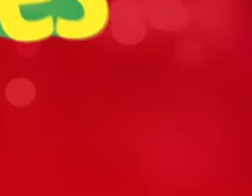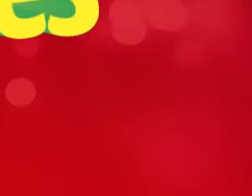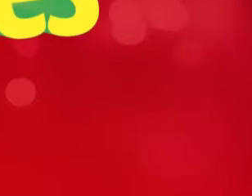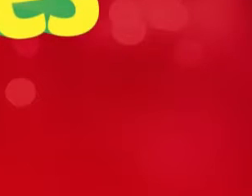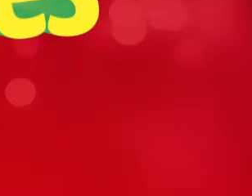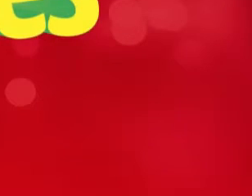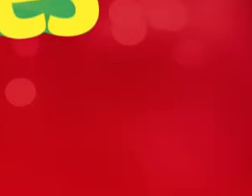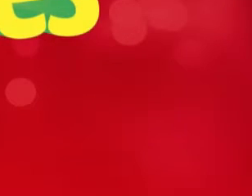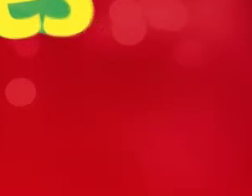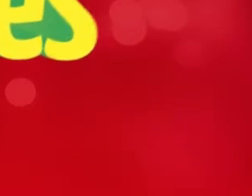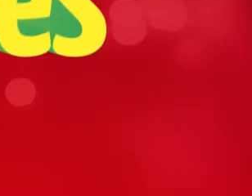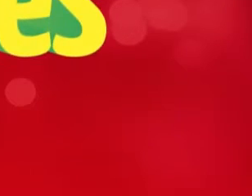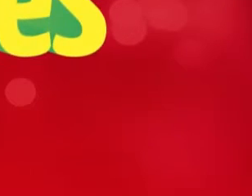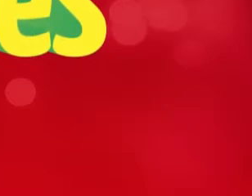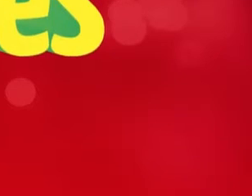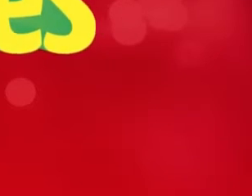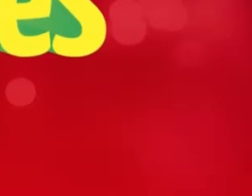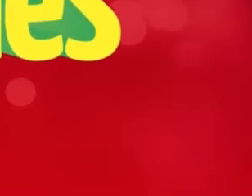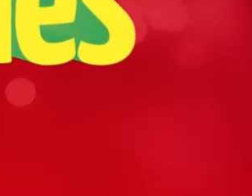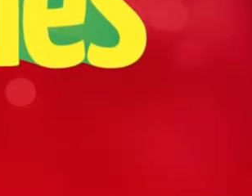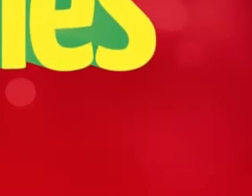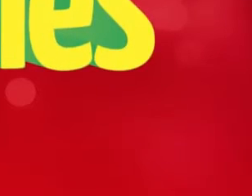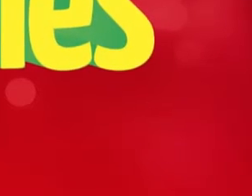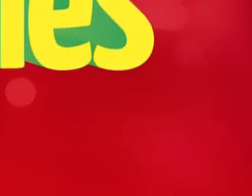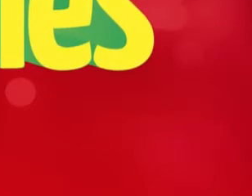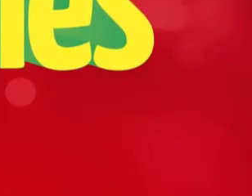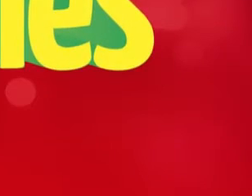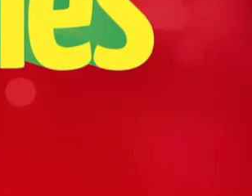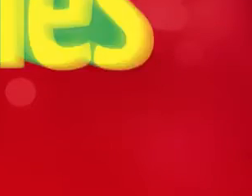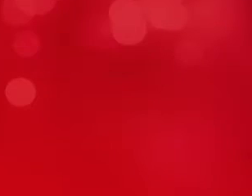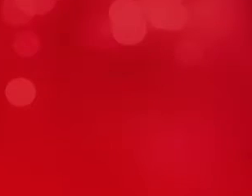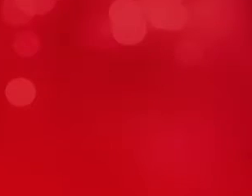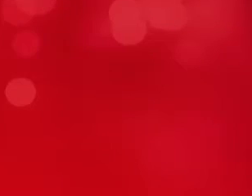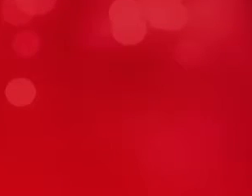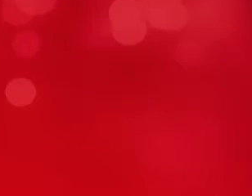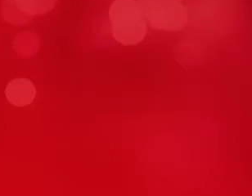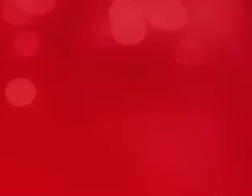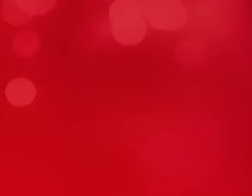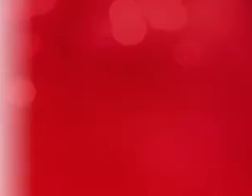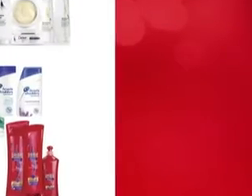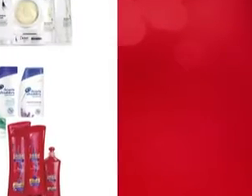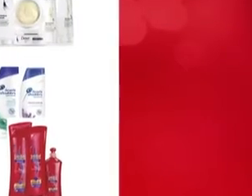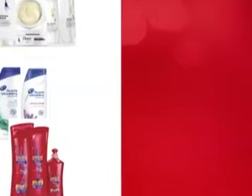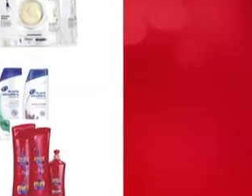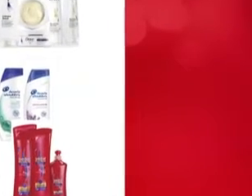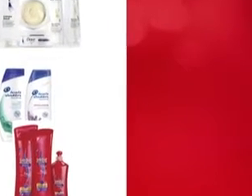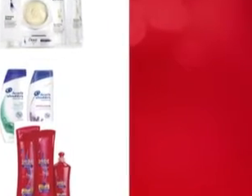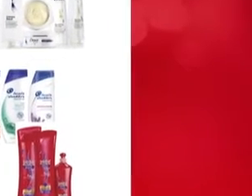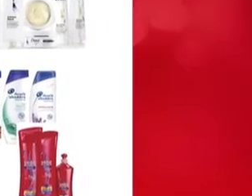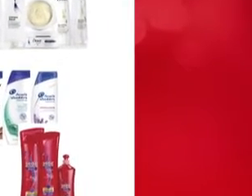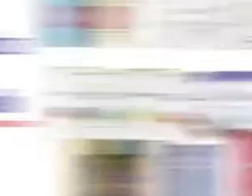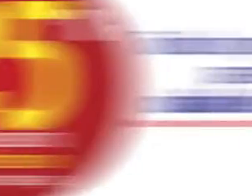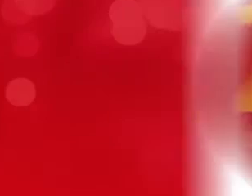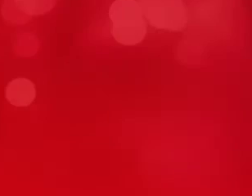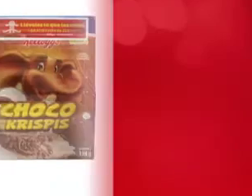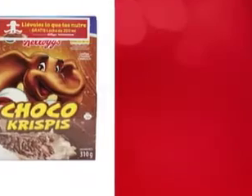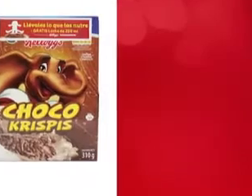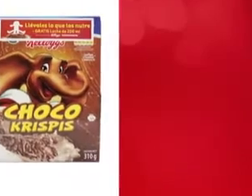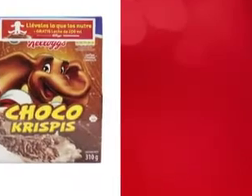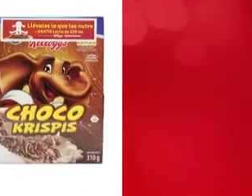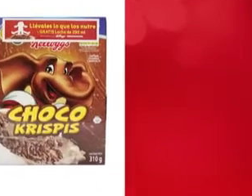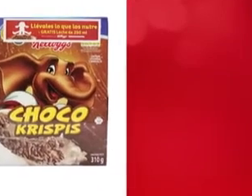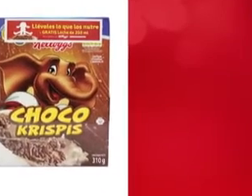Días sensacionales. O mejor, días sensacionales. O días. Dígalo como lo digas, son sensacionales. Días